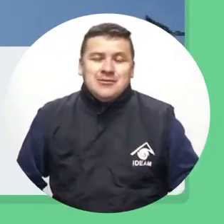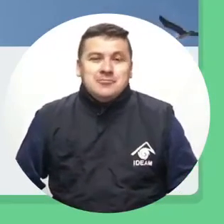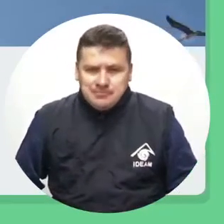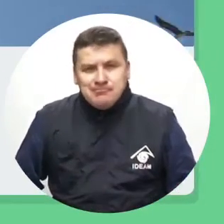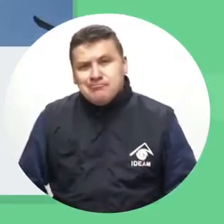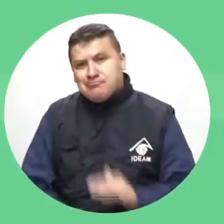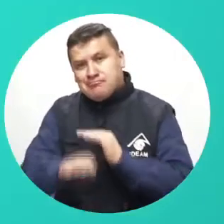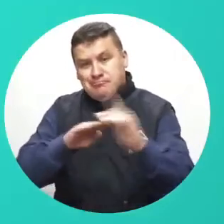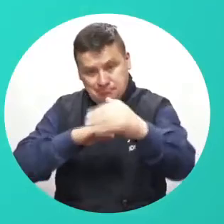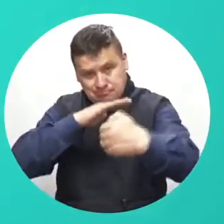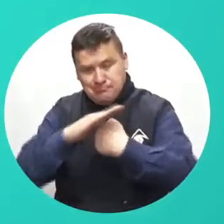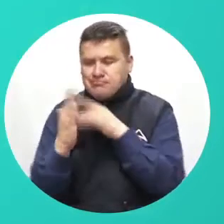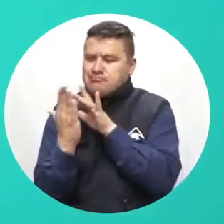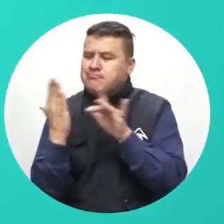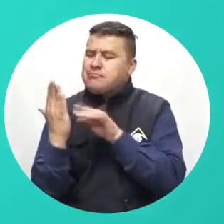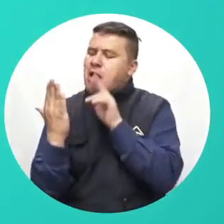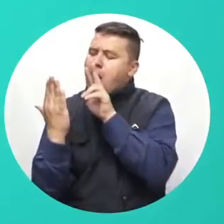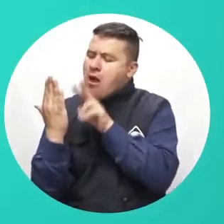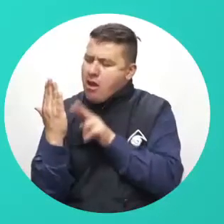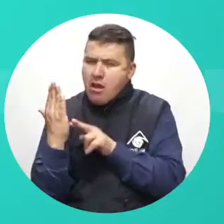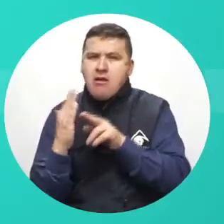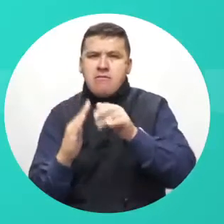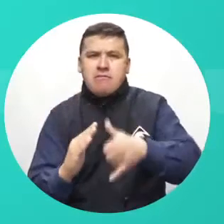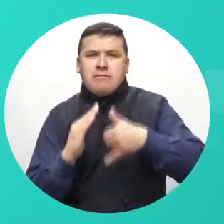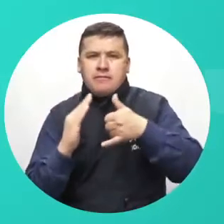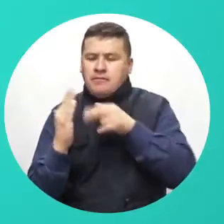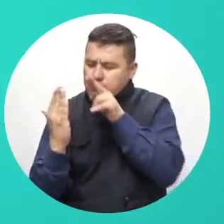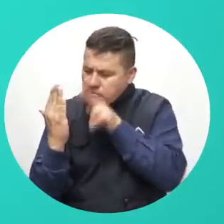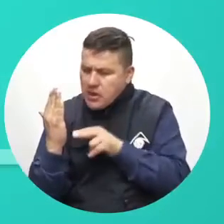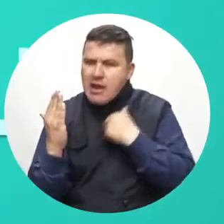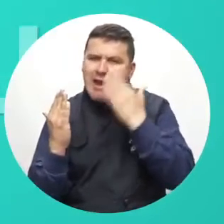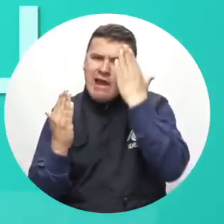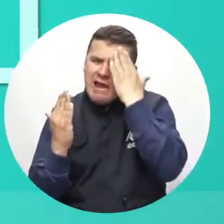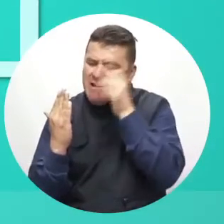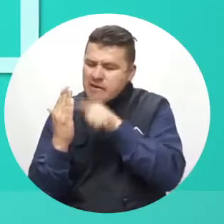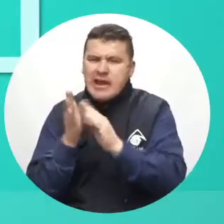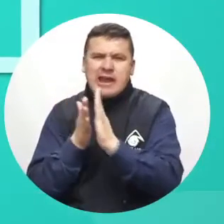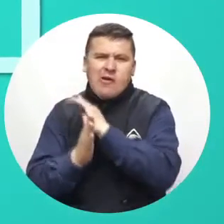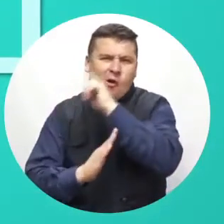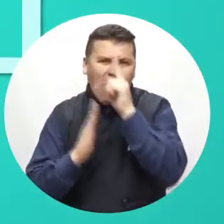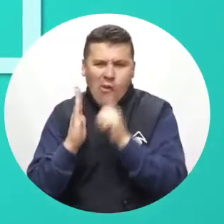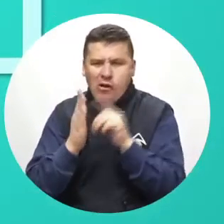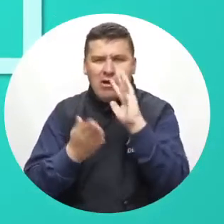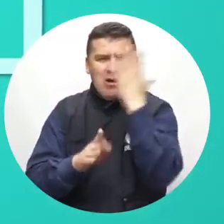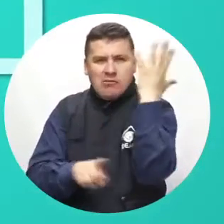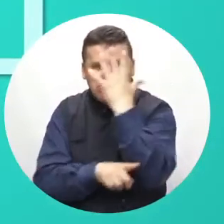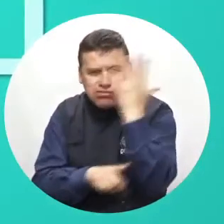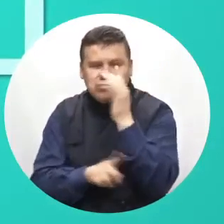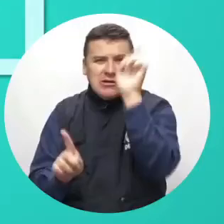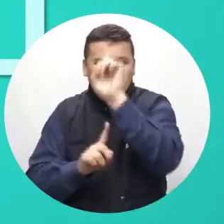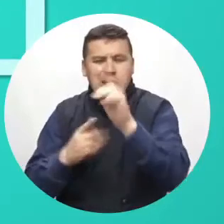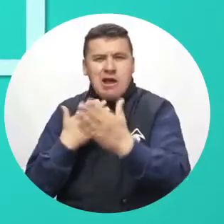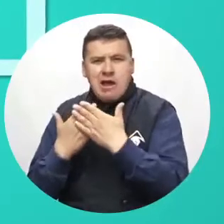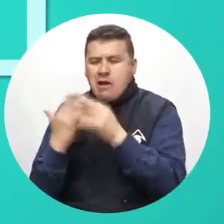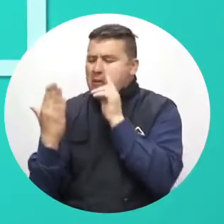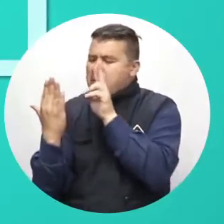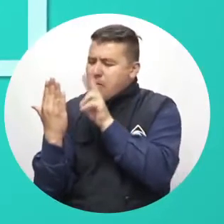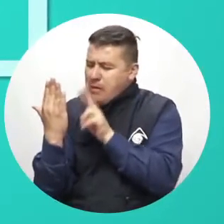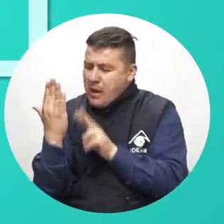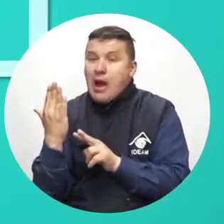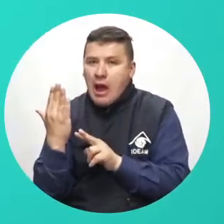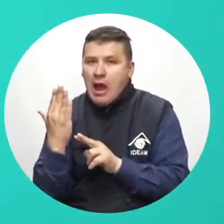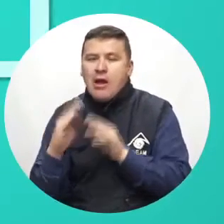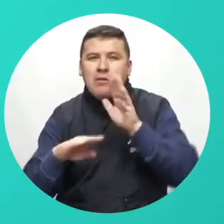www.idean.gov.co. Te invitamos a consultar la aplicación Mi Pronóstico del IDEAN. Ahora con información sobre deforestación, rayos,